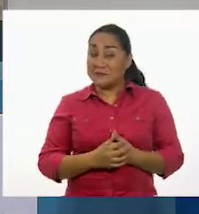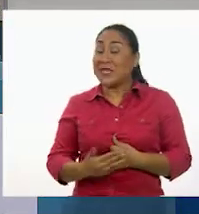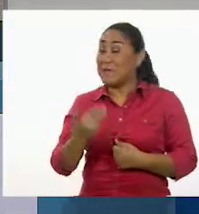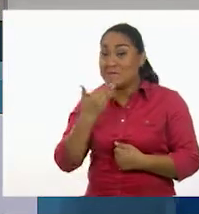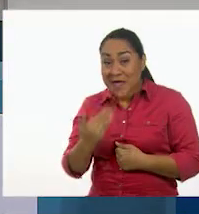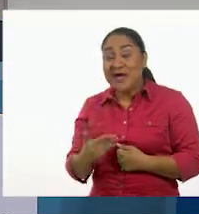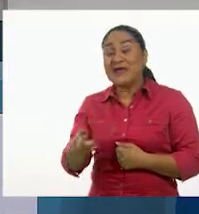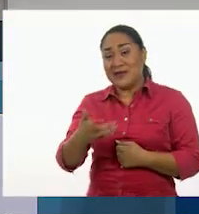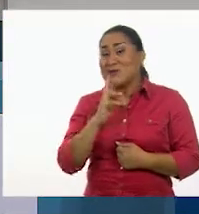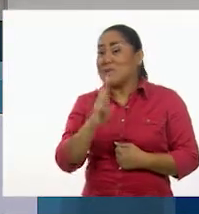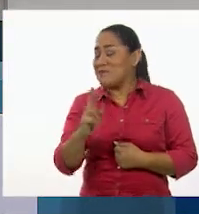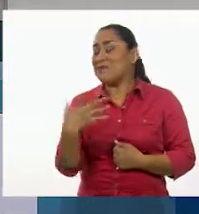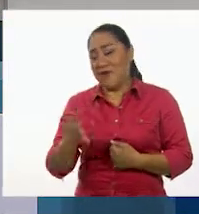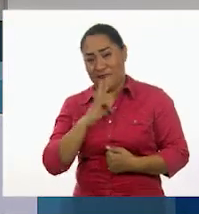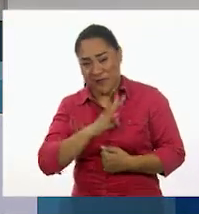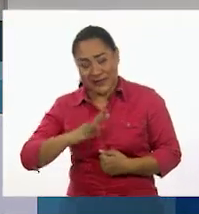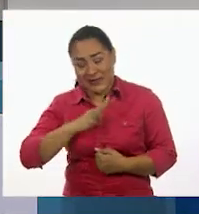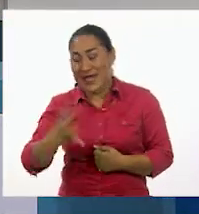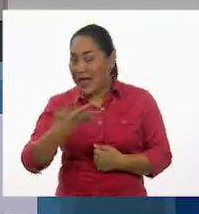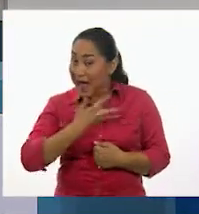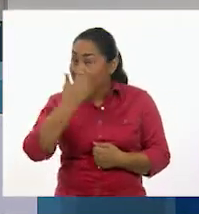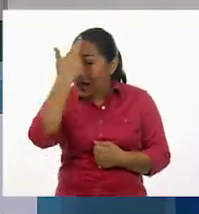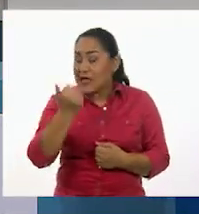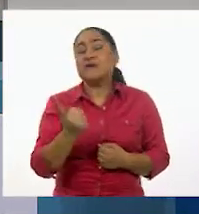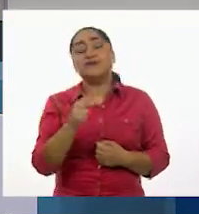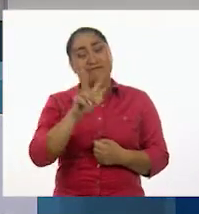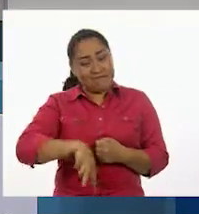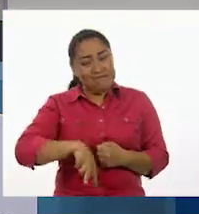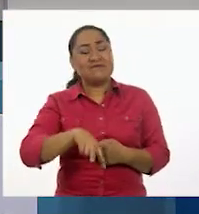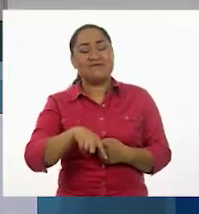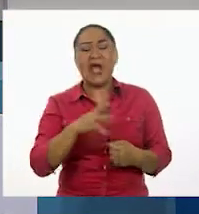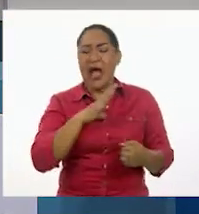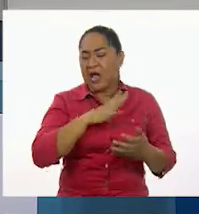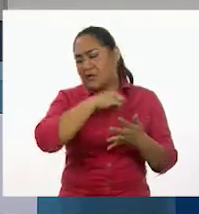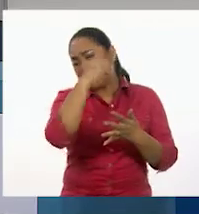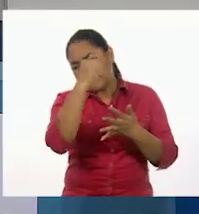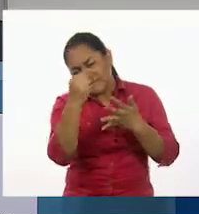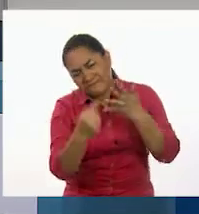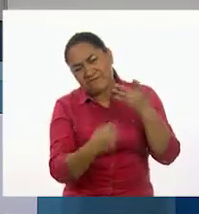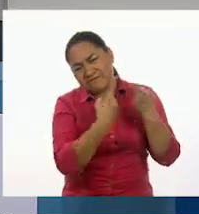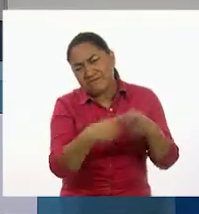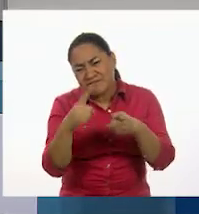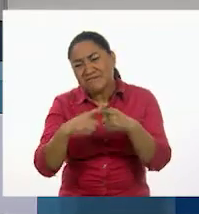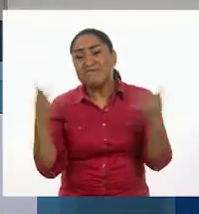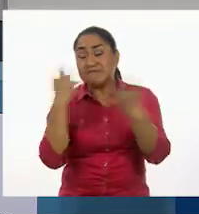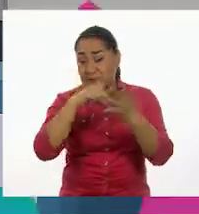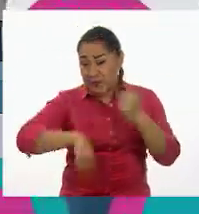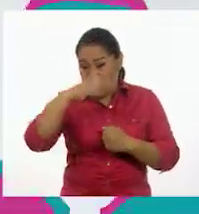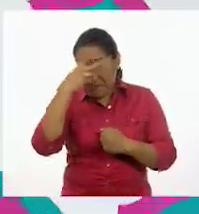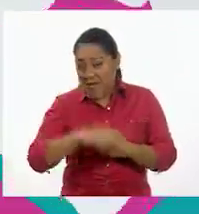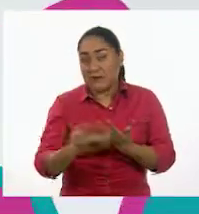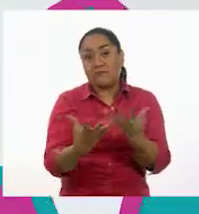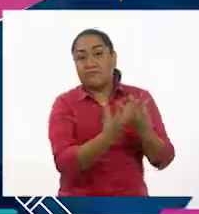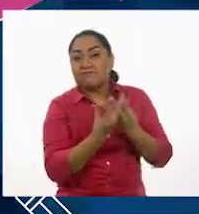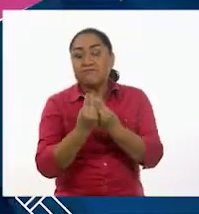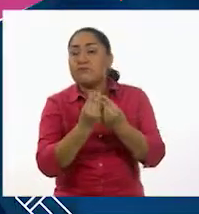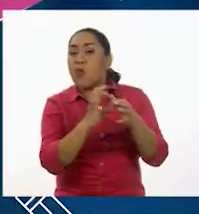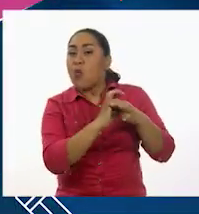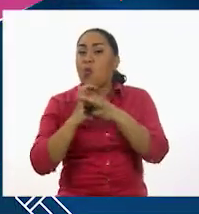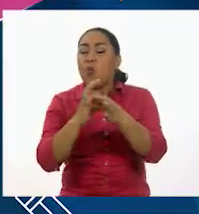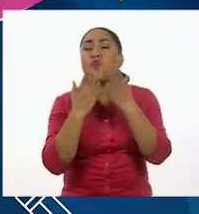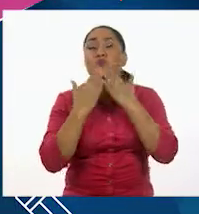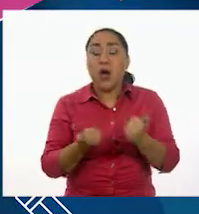Te felicito. En efecto, había muchísimos aspectos que influían en que el país no pudiera tener unidad. También